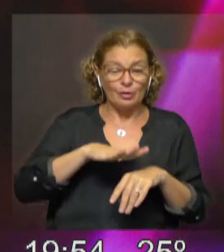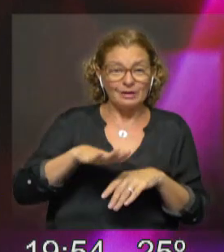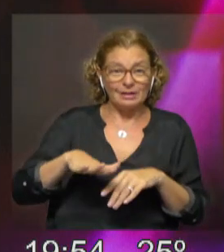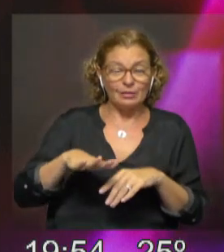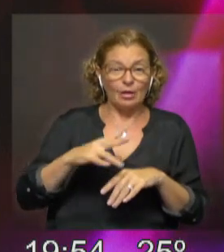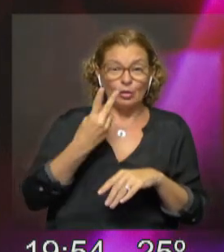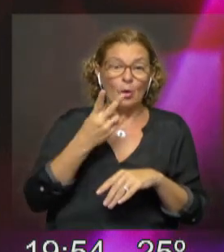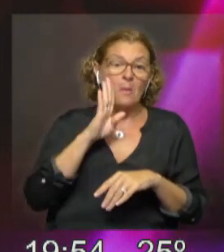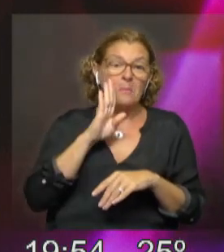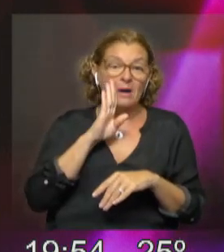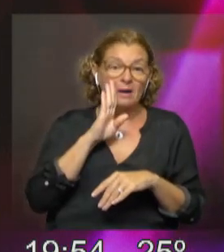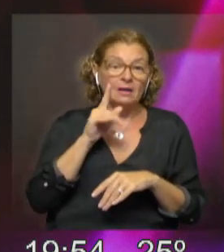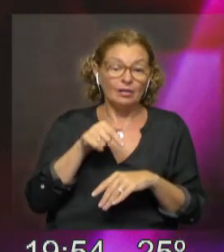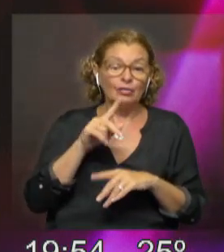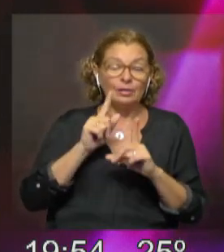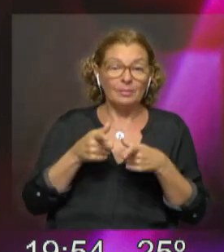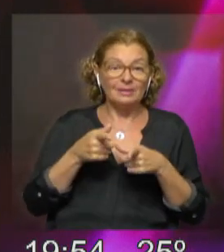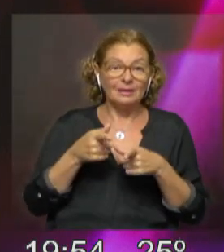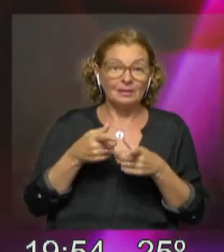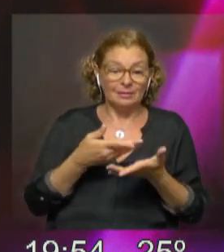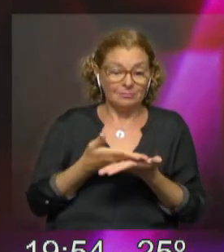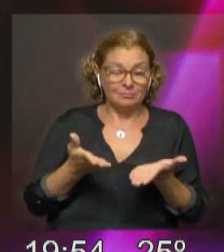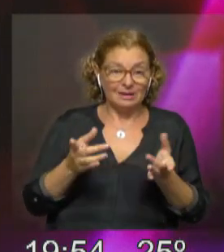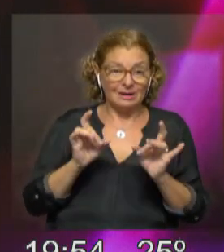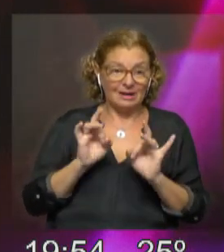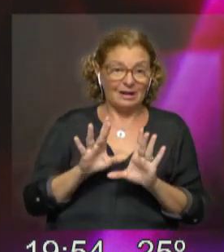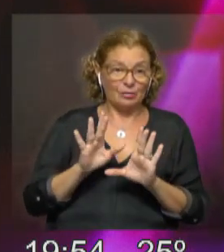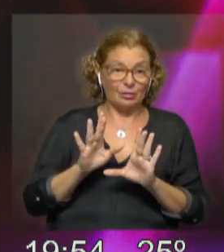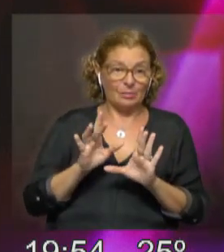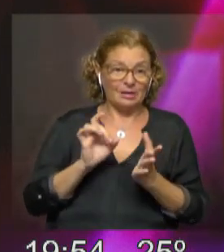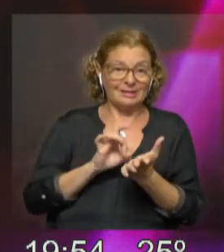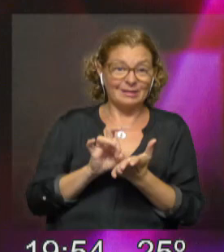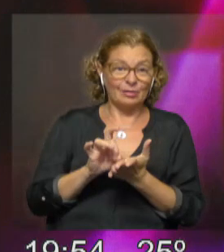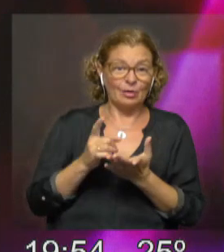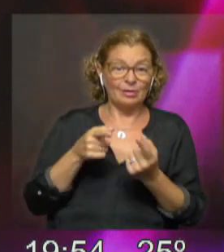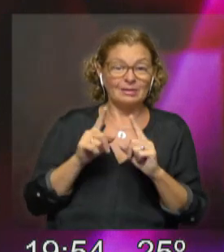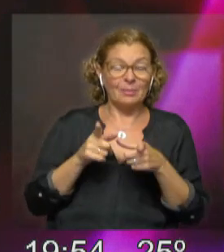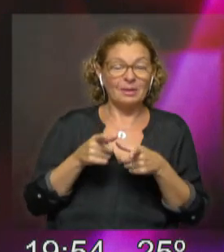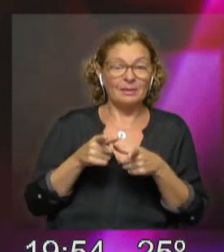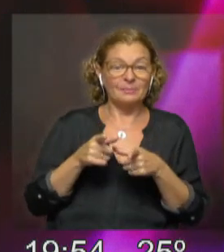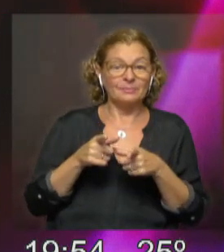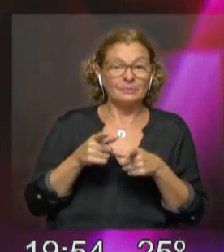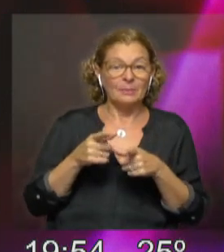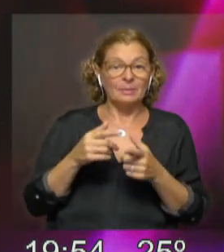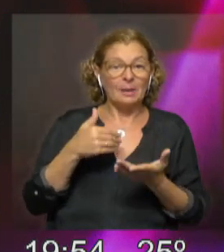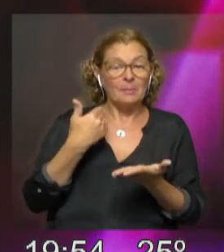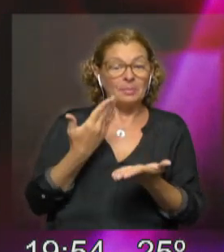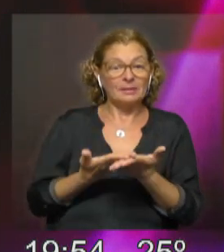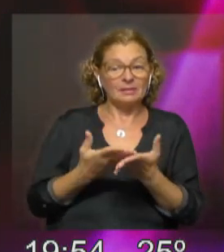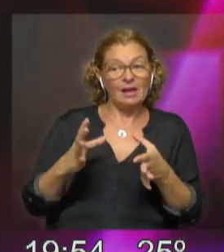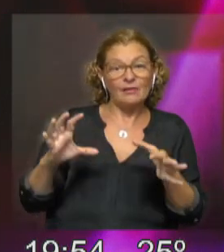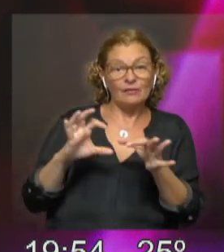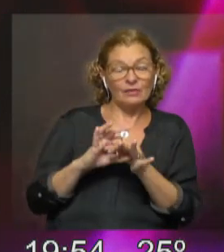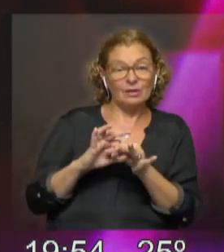tengan dos madres, y eso también tiene que ser parte natural del sistema, sino también para presentar los